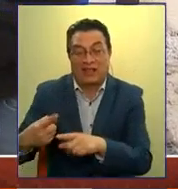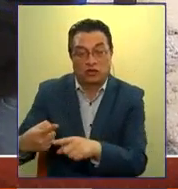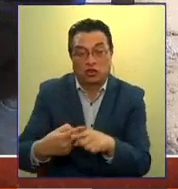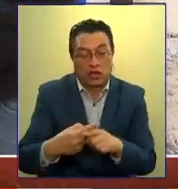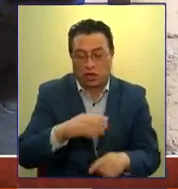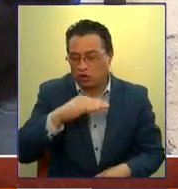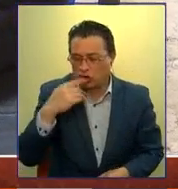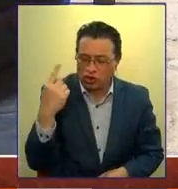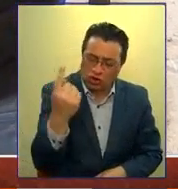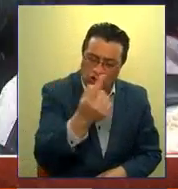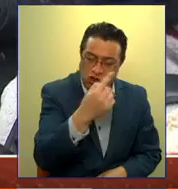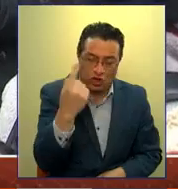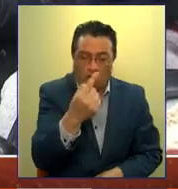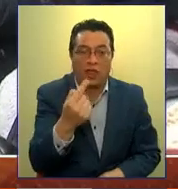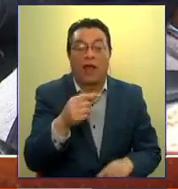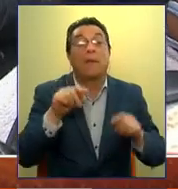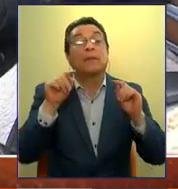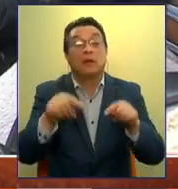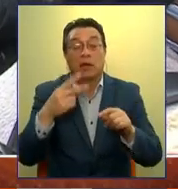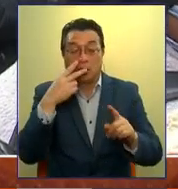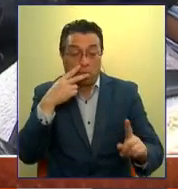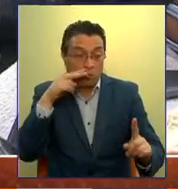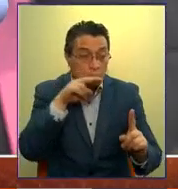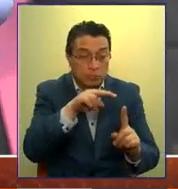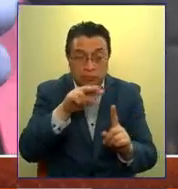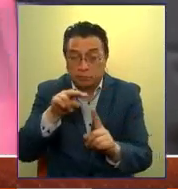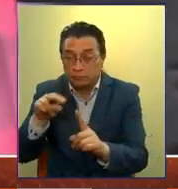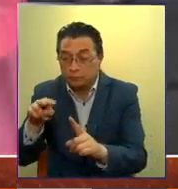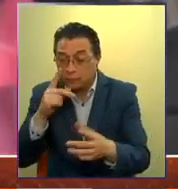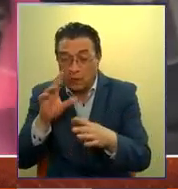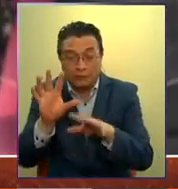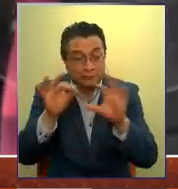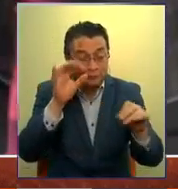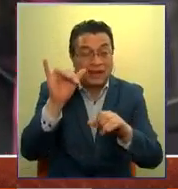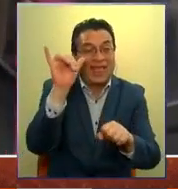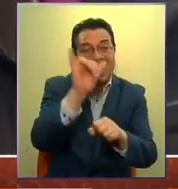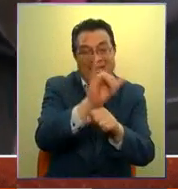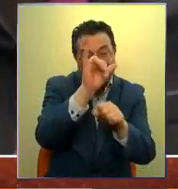algunas denuncias, las hemos observado, pero no hemos detectado que haya estafas hasta el momento.